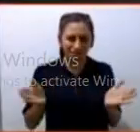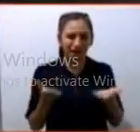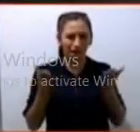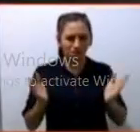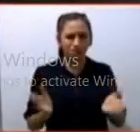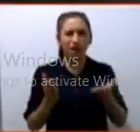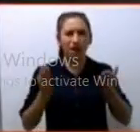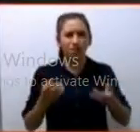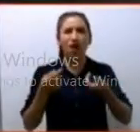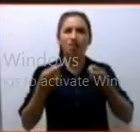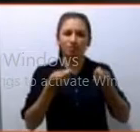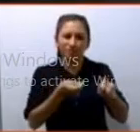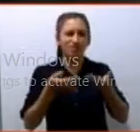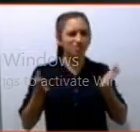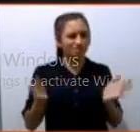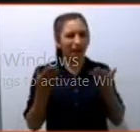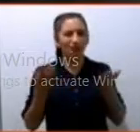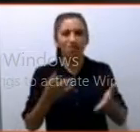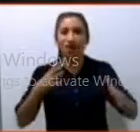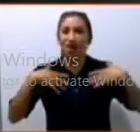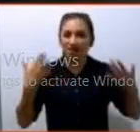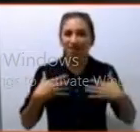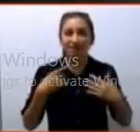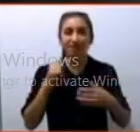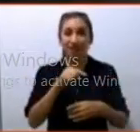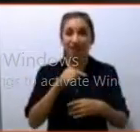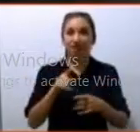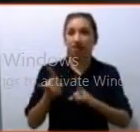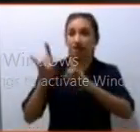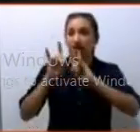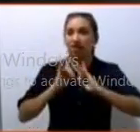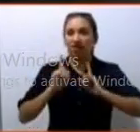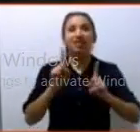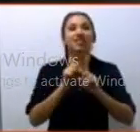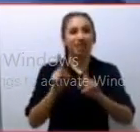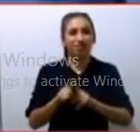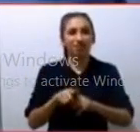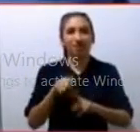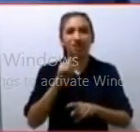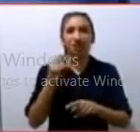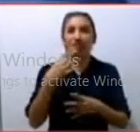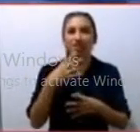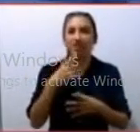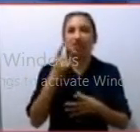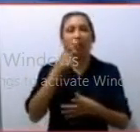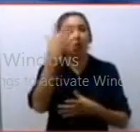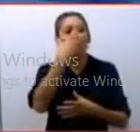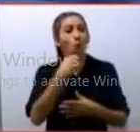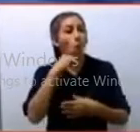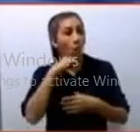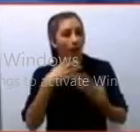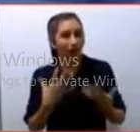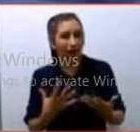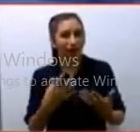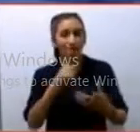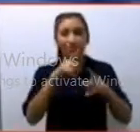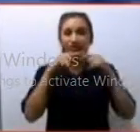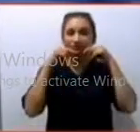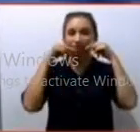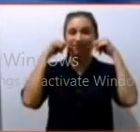Ángelo. Qué feliz estás. Y eso a él también lo motiva cuando le dicen qué bello estás. Está